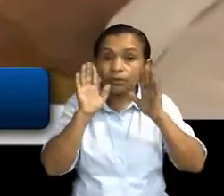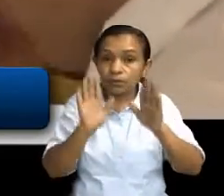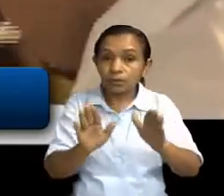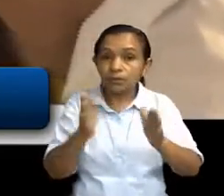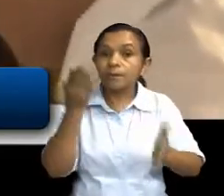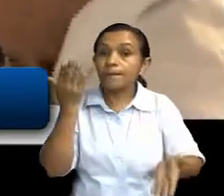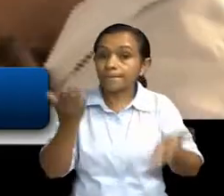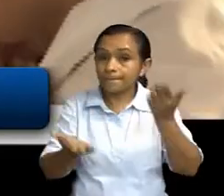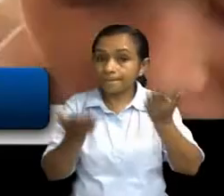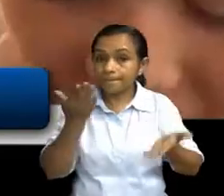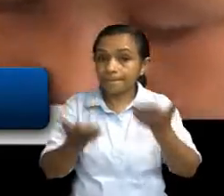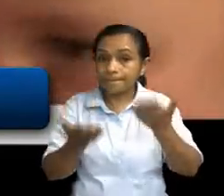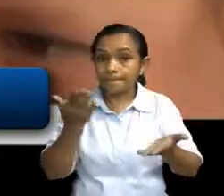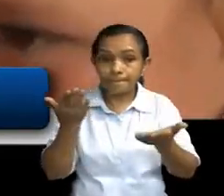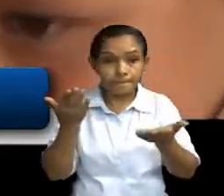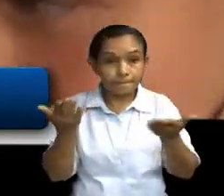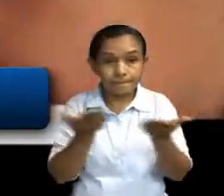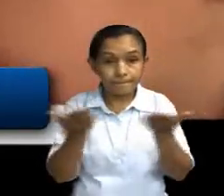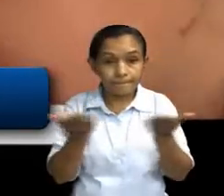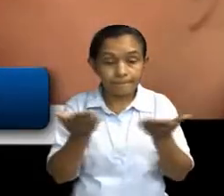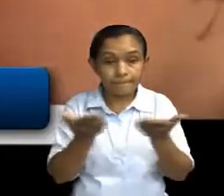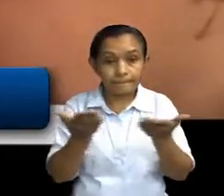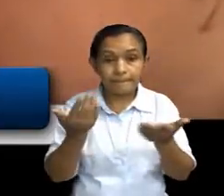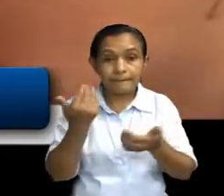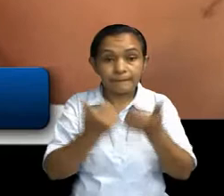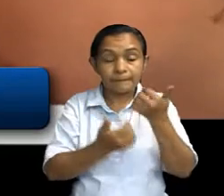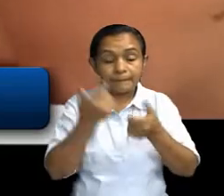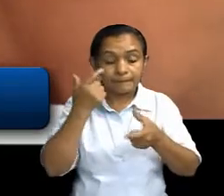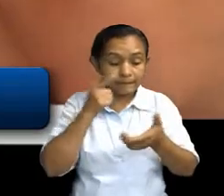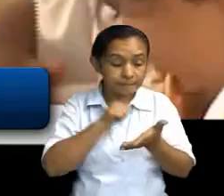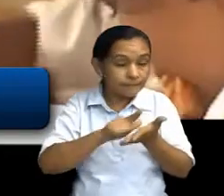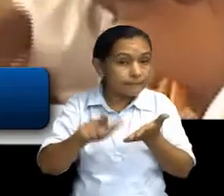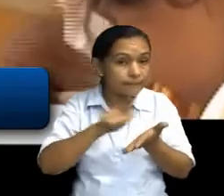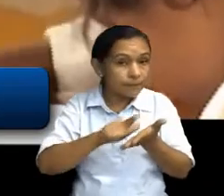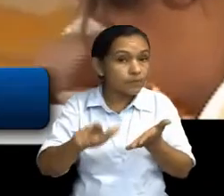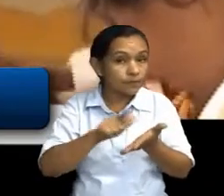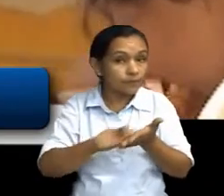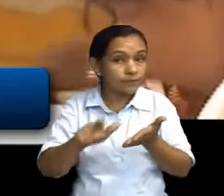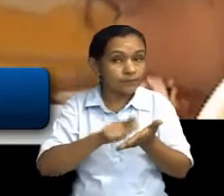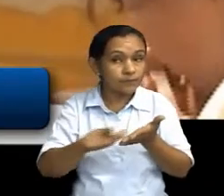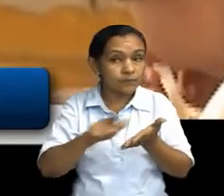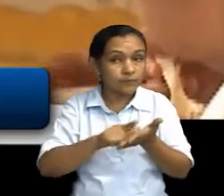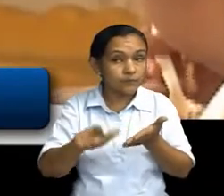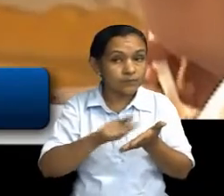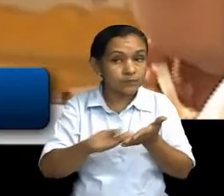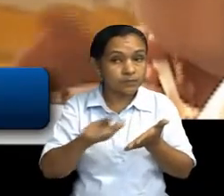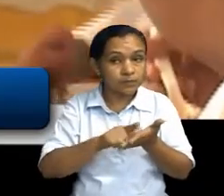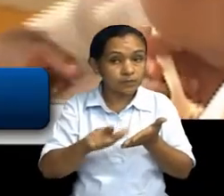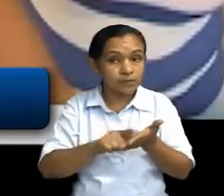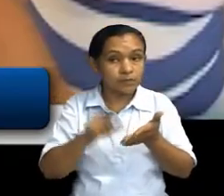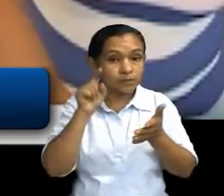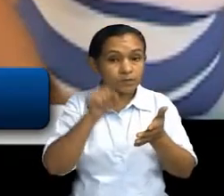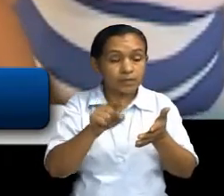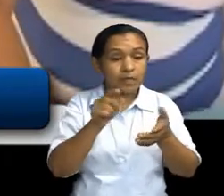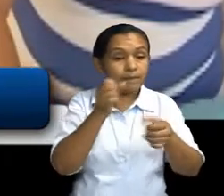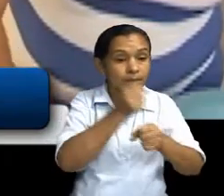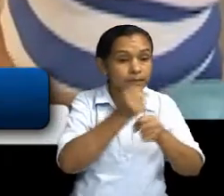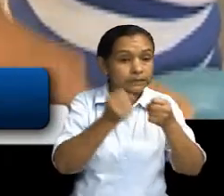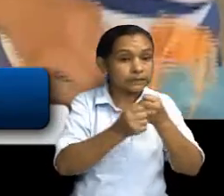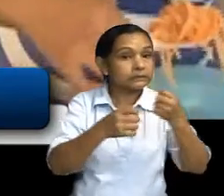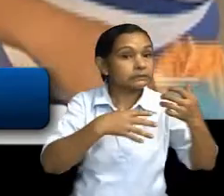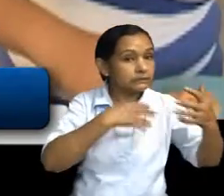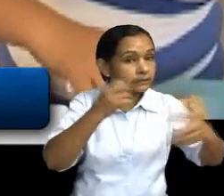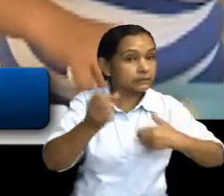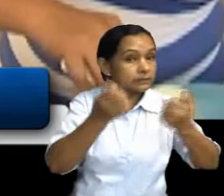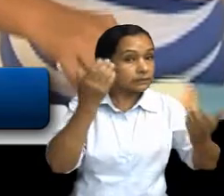ser hábitos deficientes en higiene o puede estar ante un abuso sexual. Lo